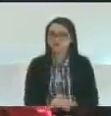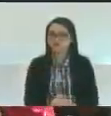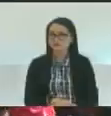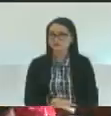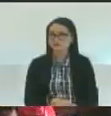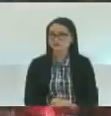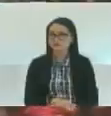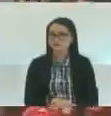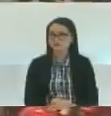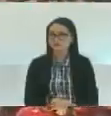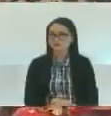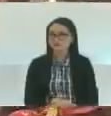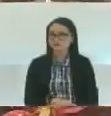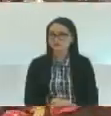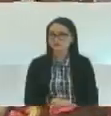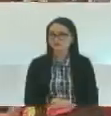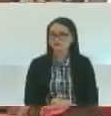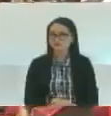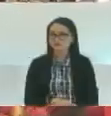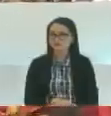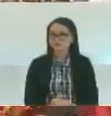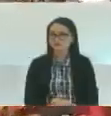Estoy listo.